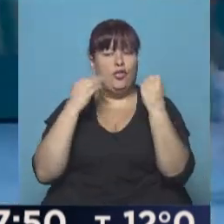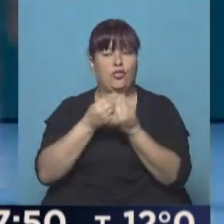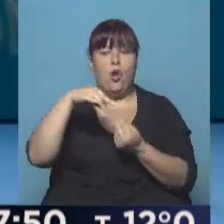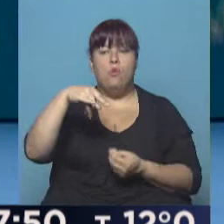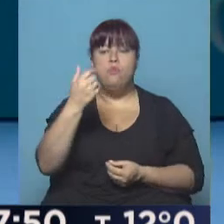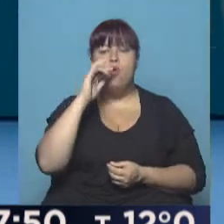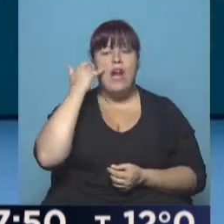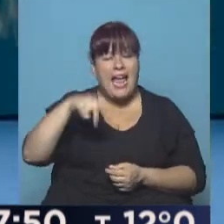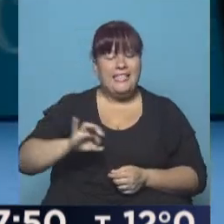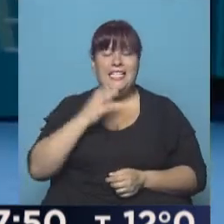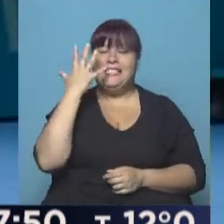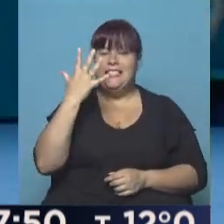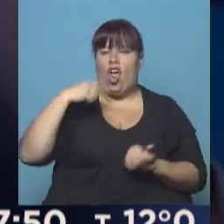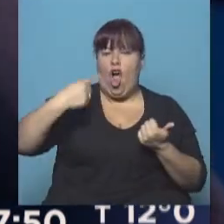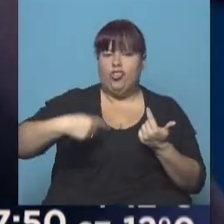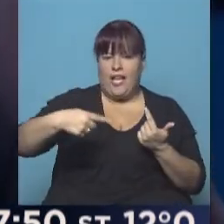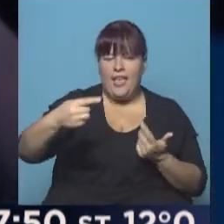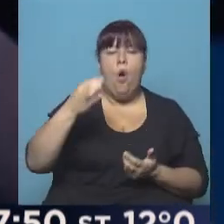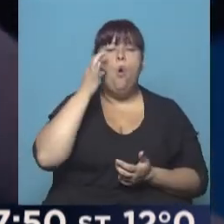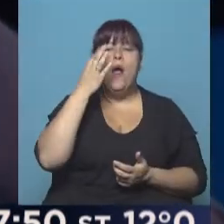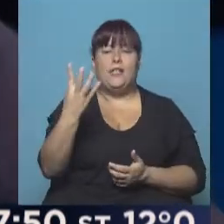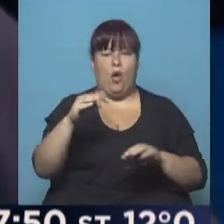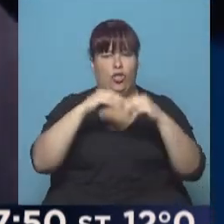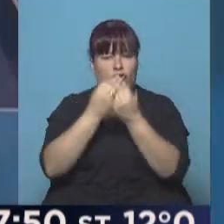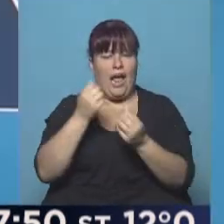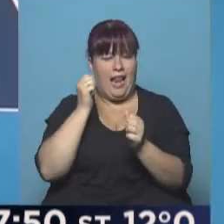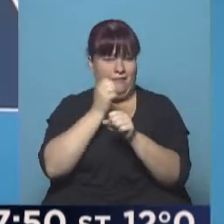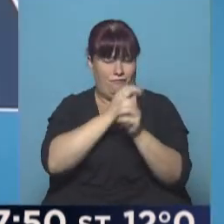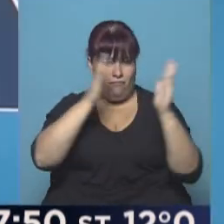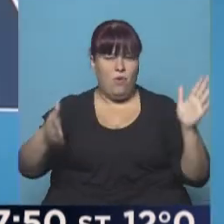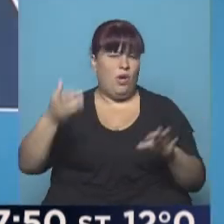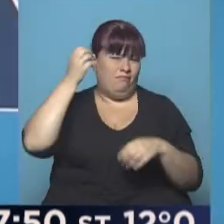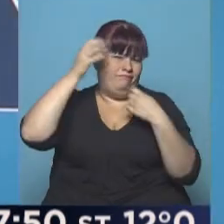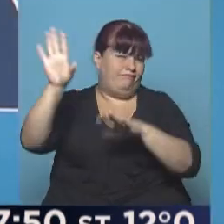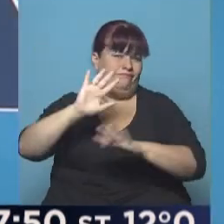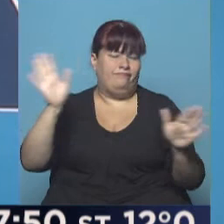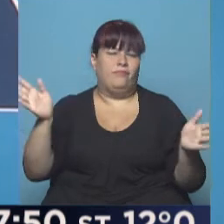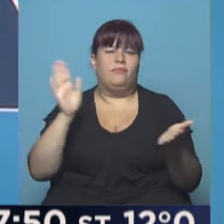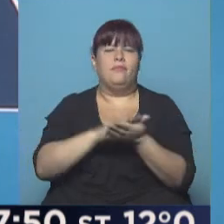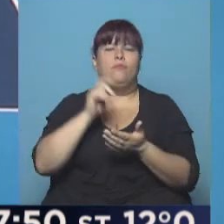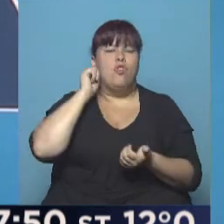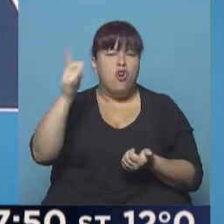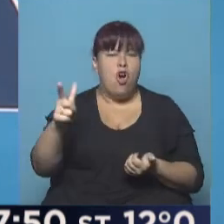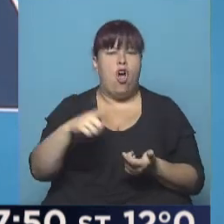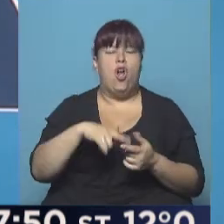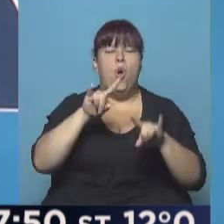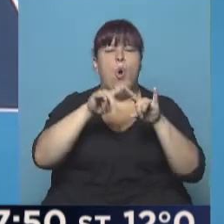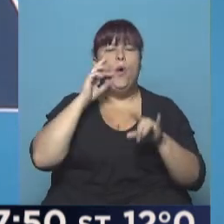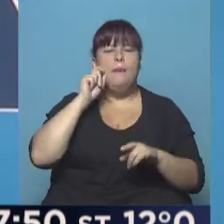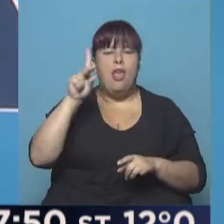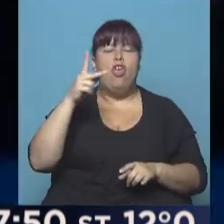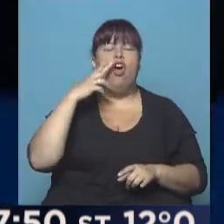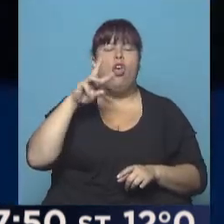Murray este año, 5 de manera consecutiva, 44 en total en su carrera. Y muy atrás han quedado, por ejemplo, los que consiguió en Wimbledon